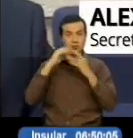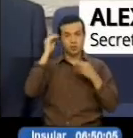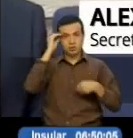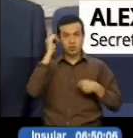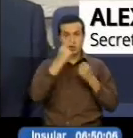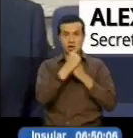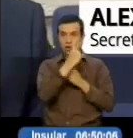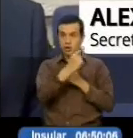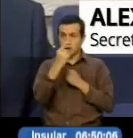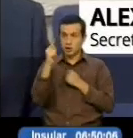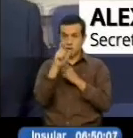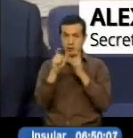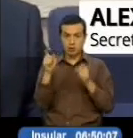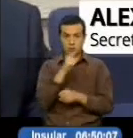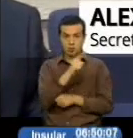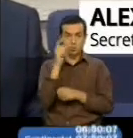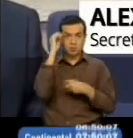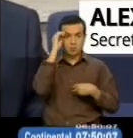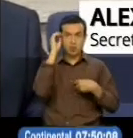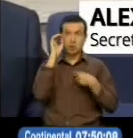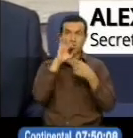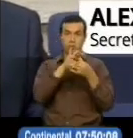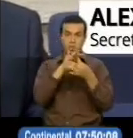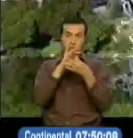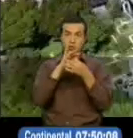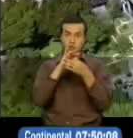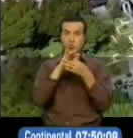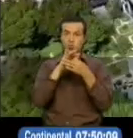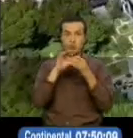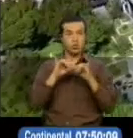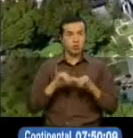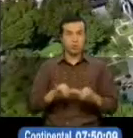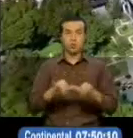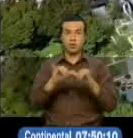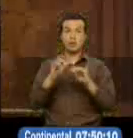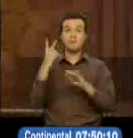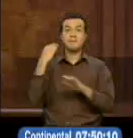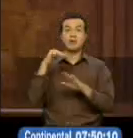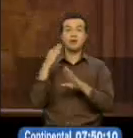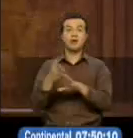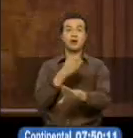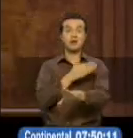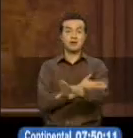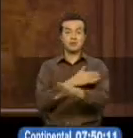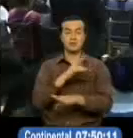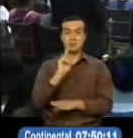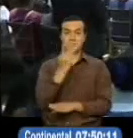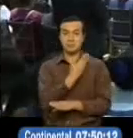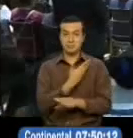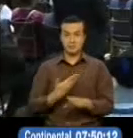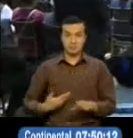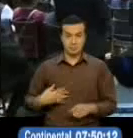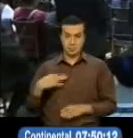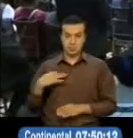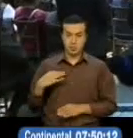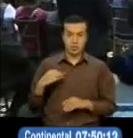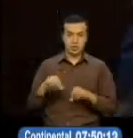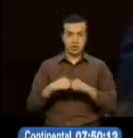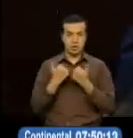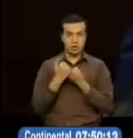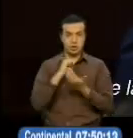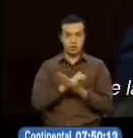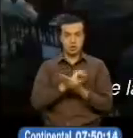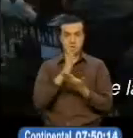cada personaje se anclará a un valor, es una campaña transversal. El miércoles pasado, el vicepresidente Jorge Glass compareció voluntariamente frente a la Comisión